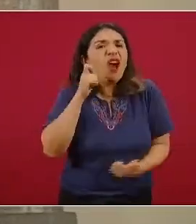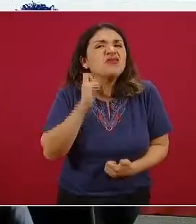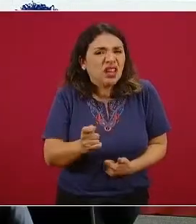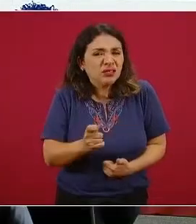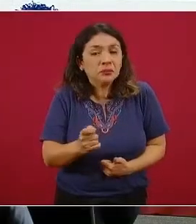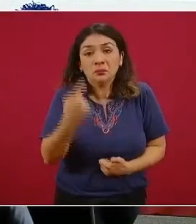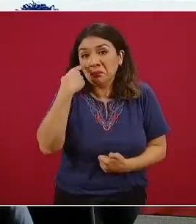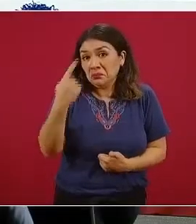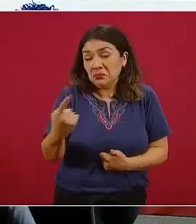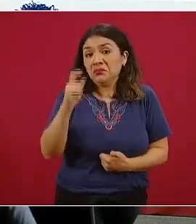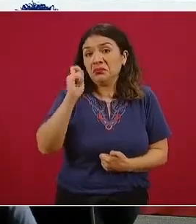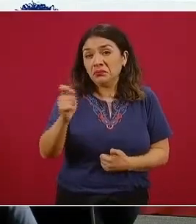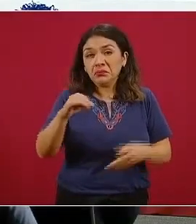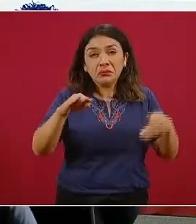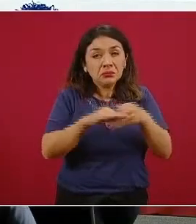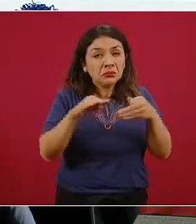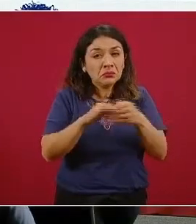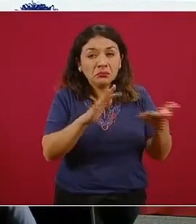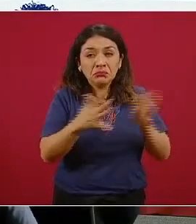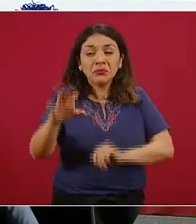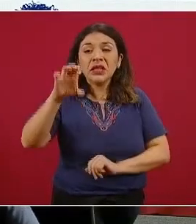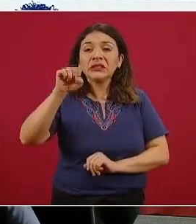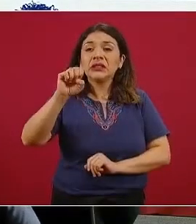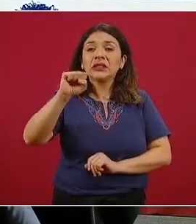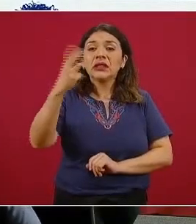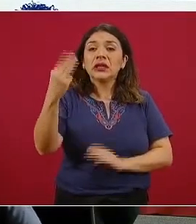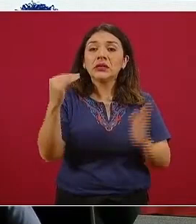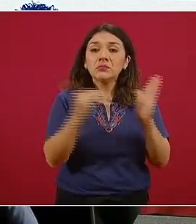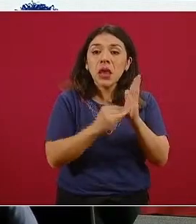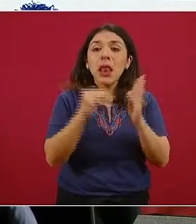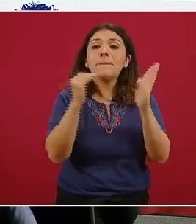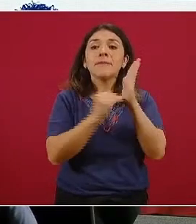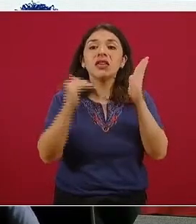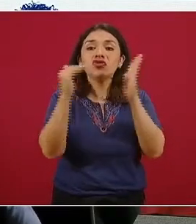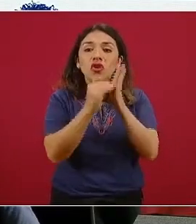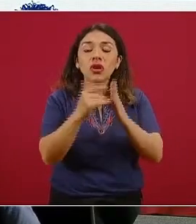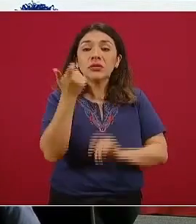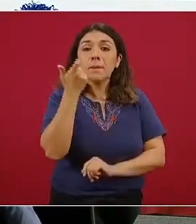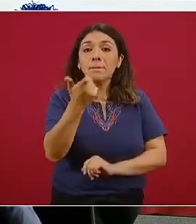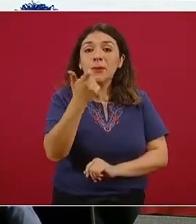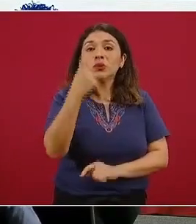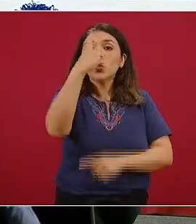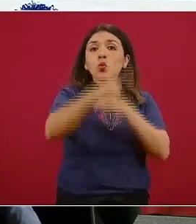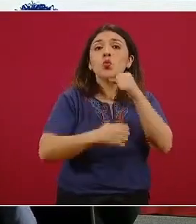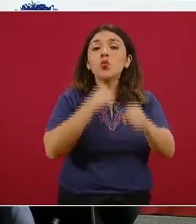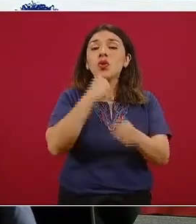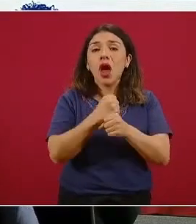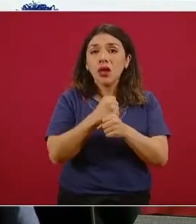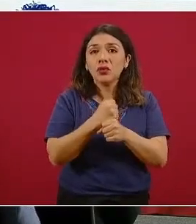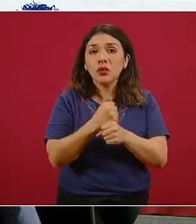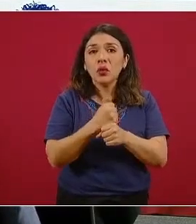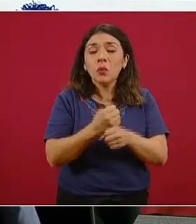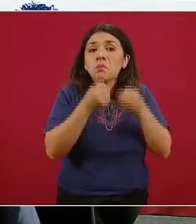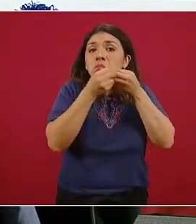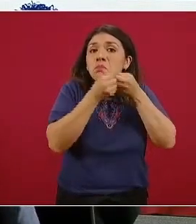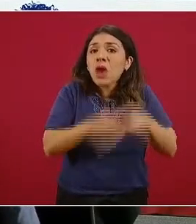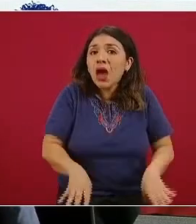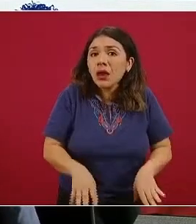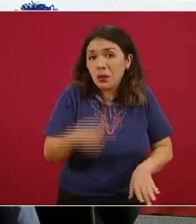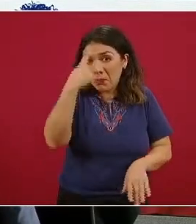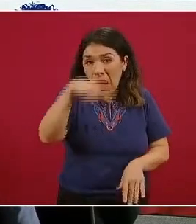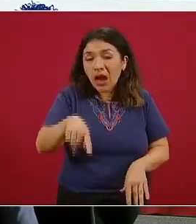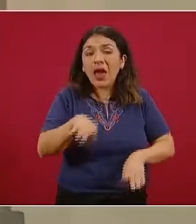y se estima que este es de 63,000 millones de pesos anuales perdidos en